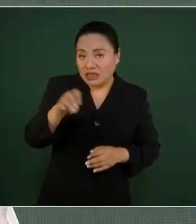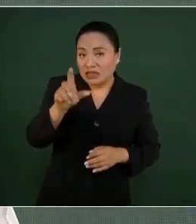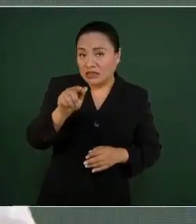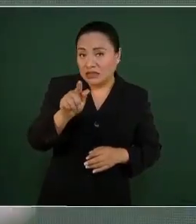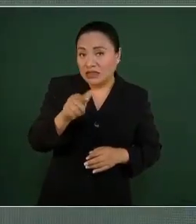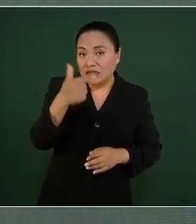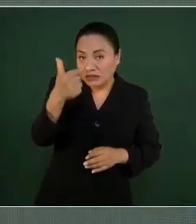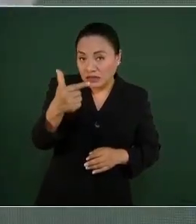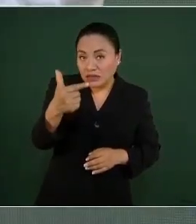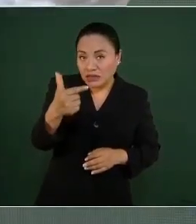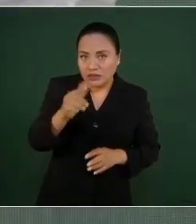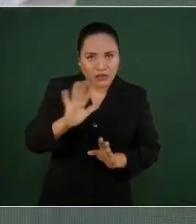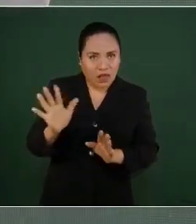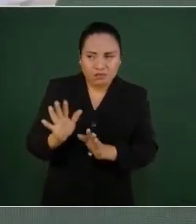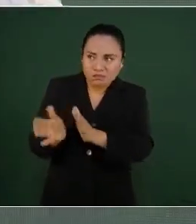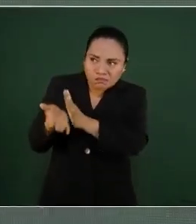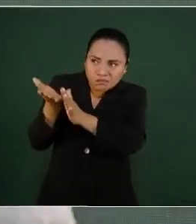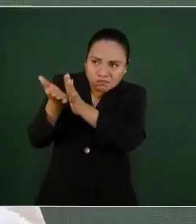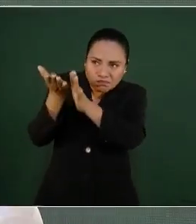¿377 cuarteles?